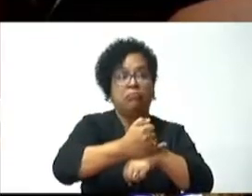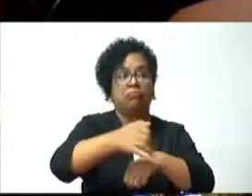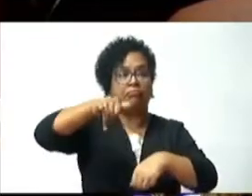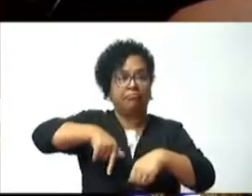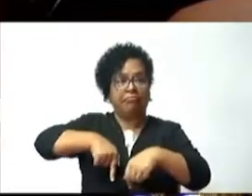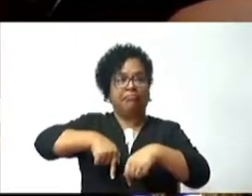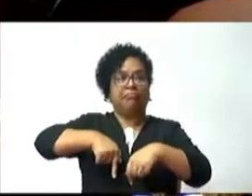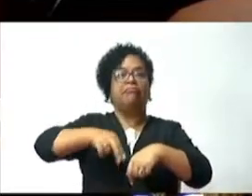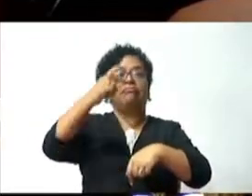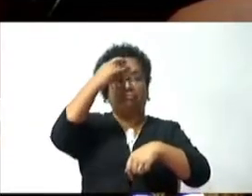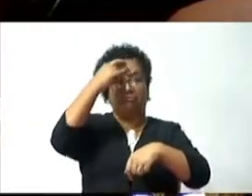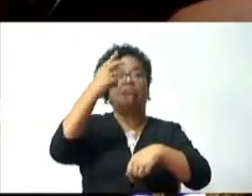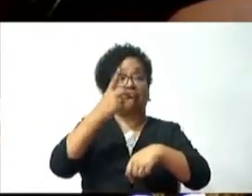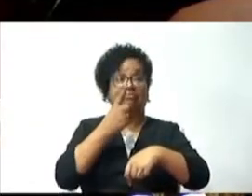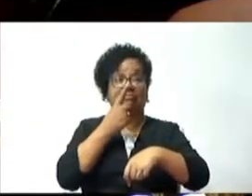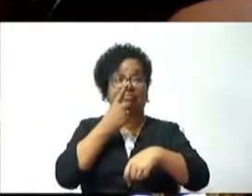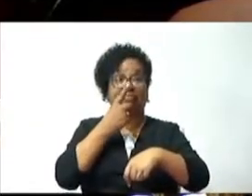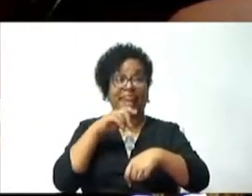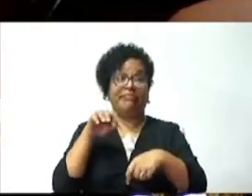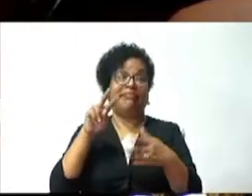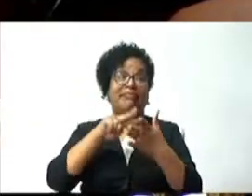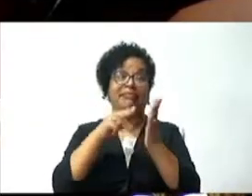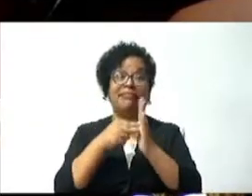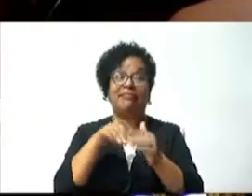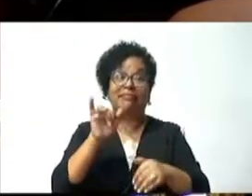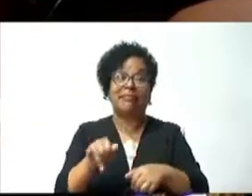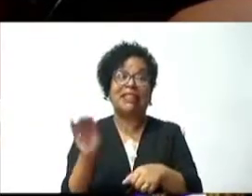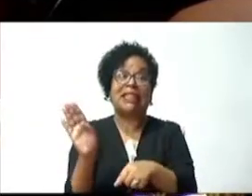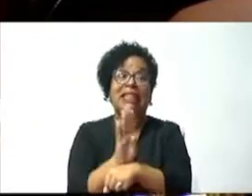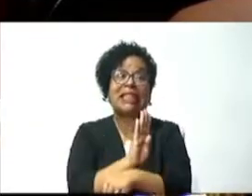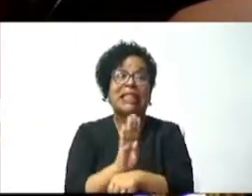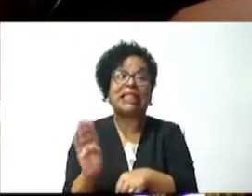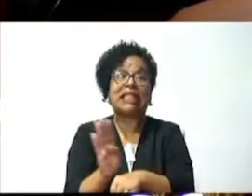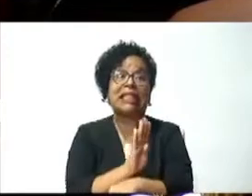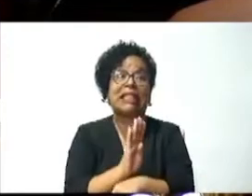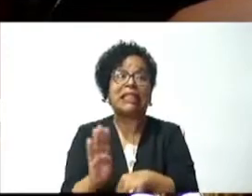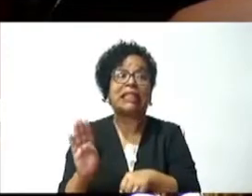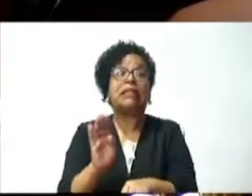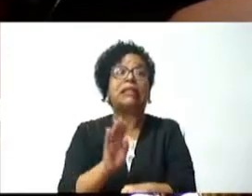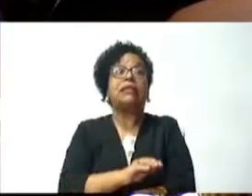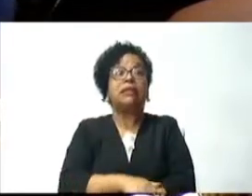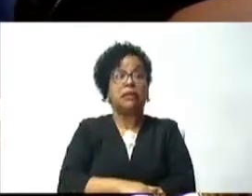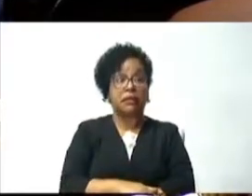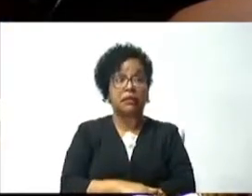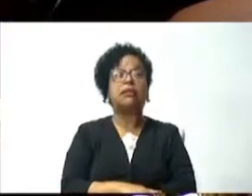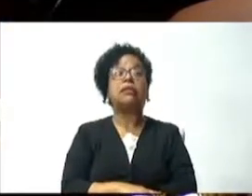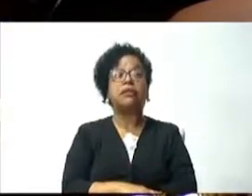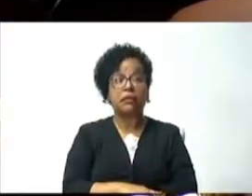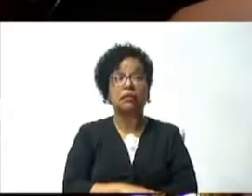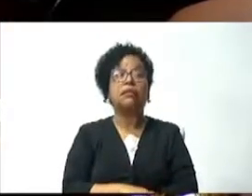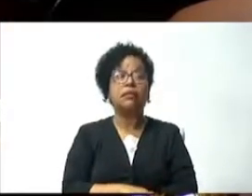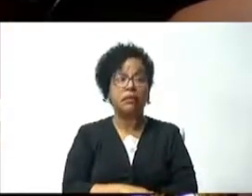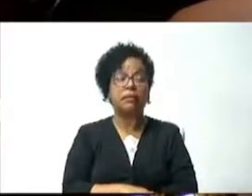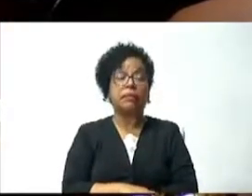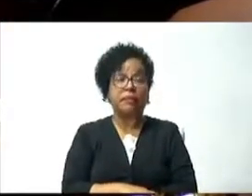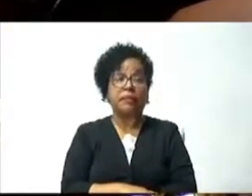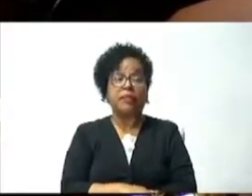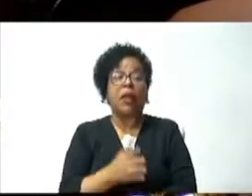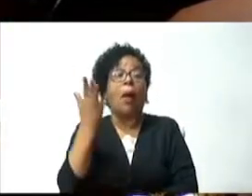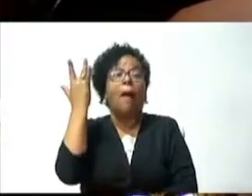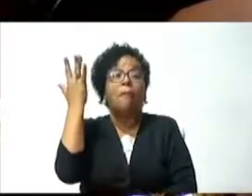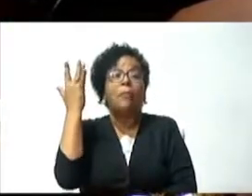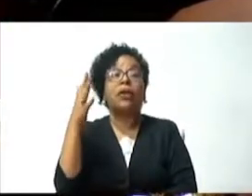de eso. Es un gran negocio. Cuando ustedes mandan 60 haitianos